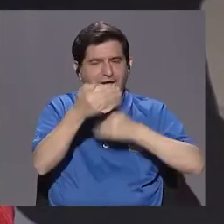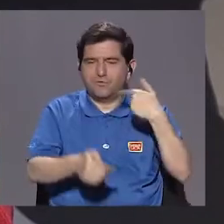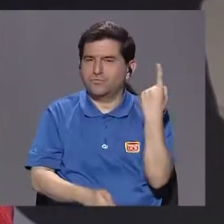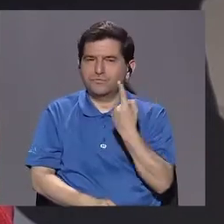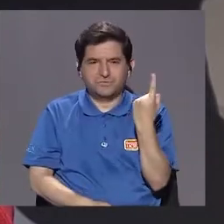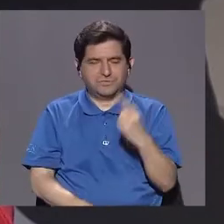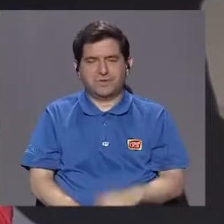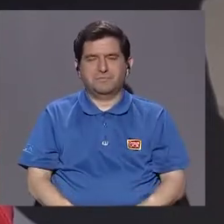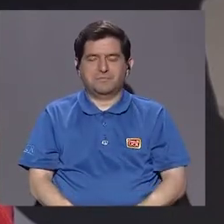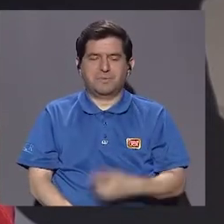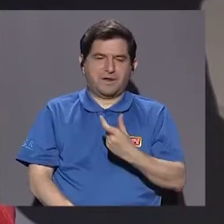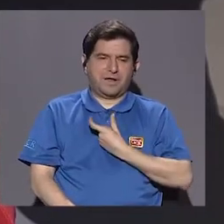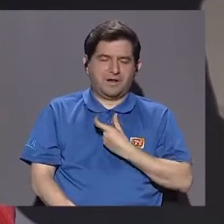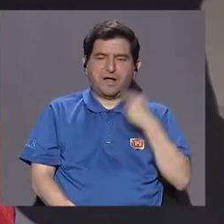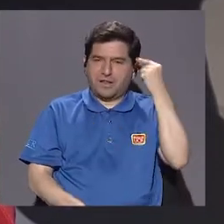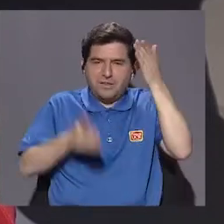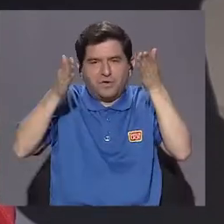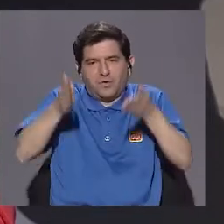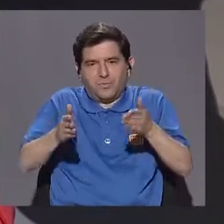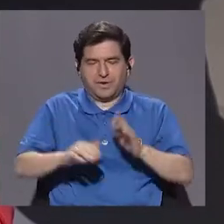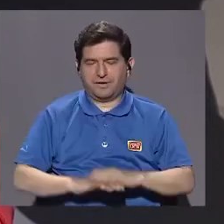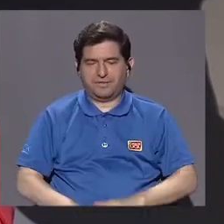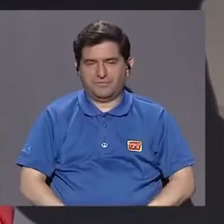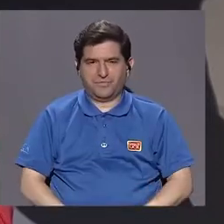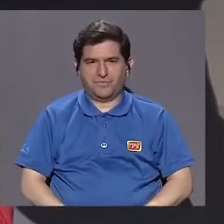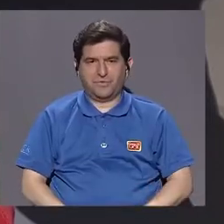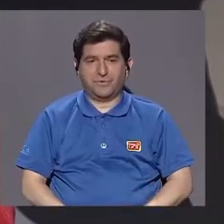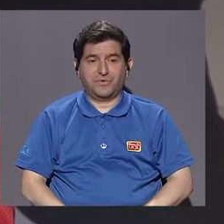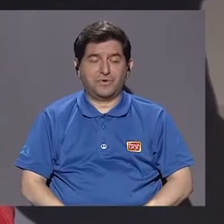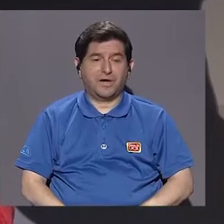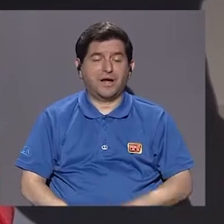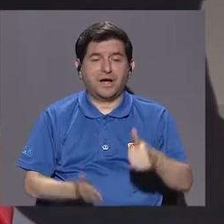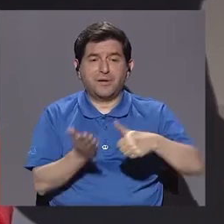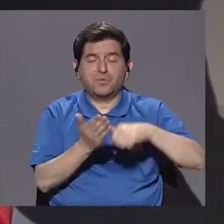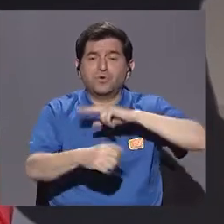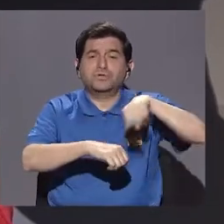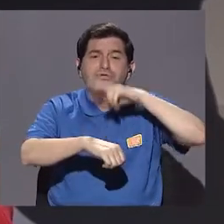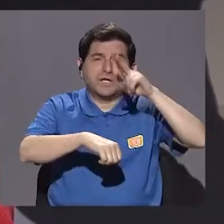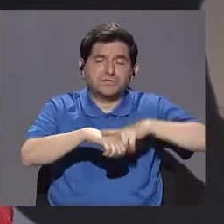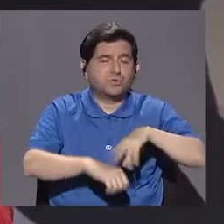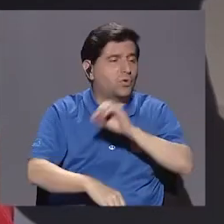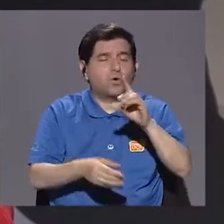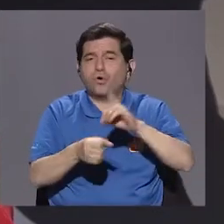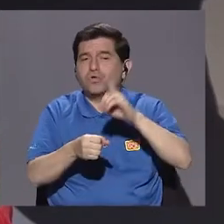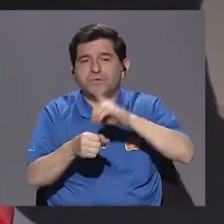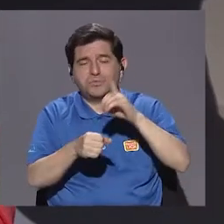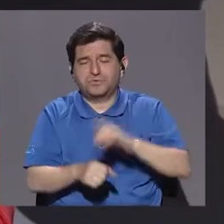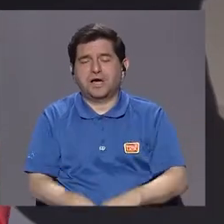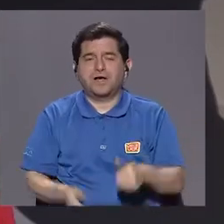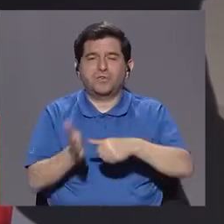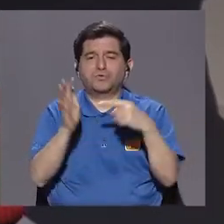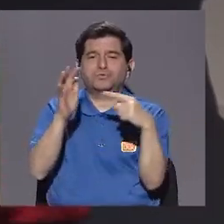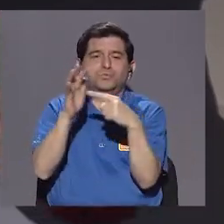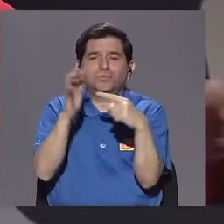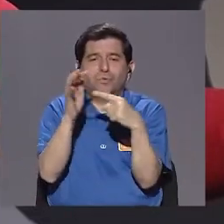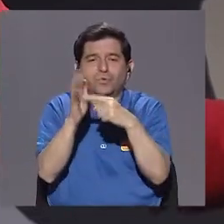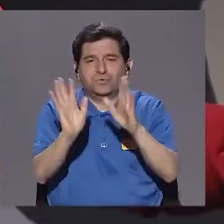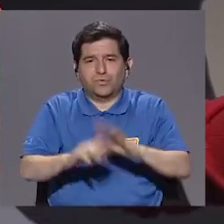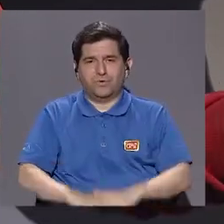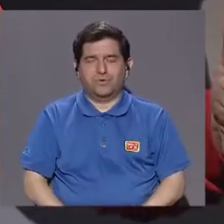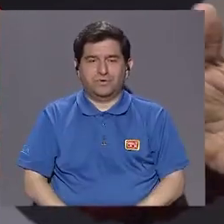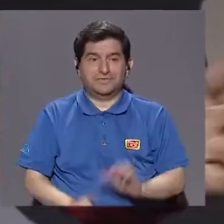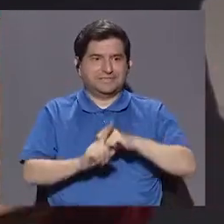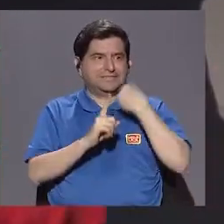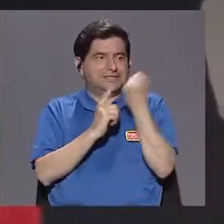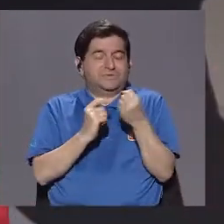de alcaldes de gobernadores de nacionales de diputados referéndum consultas populares era una